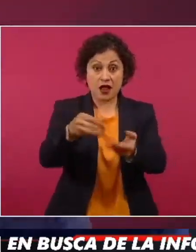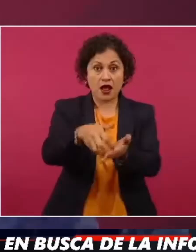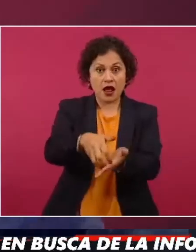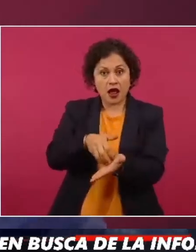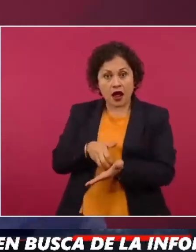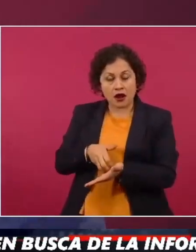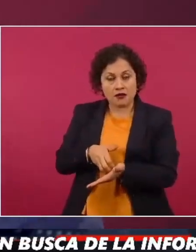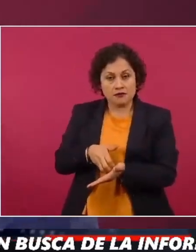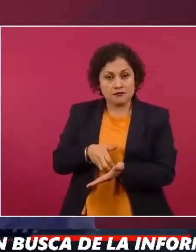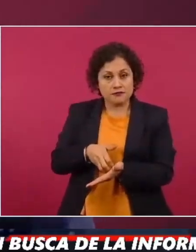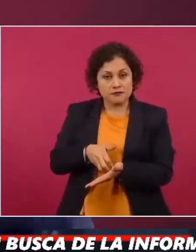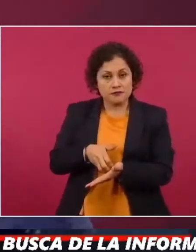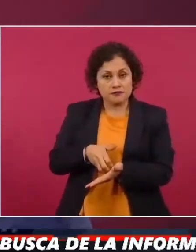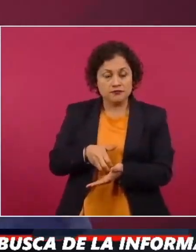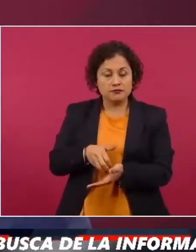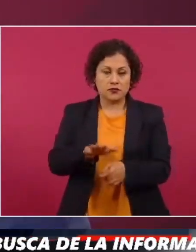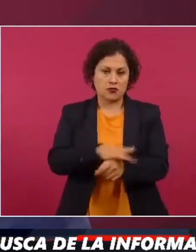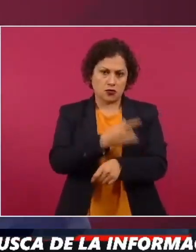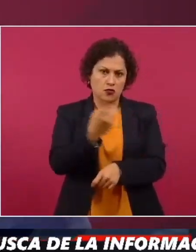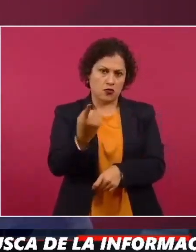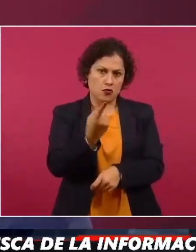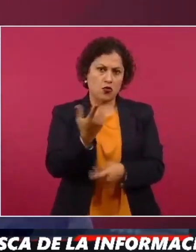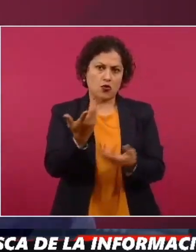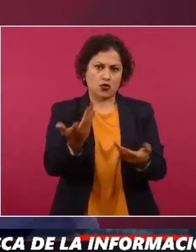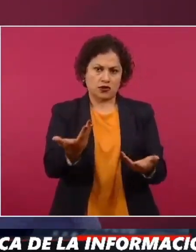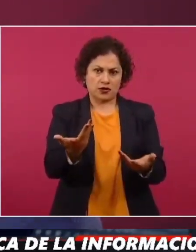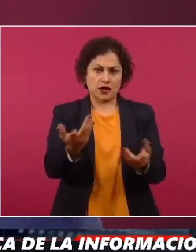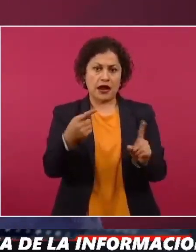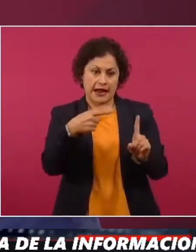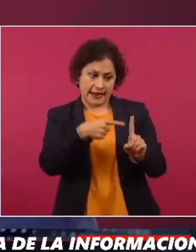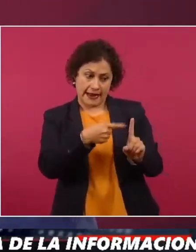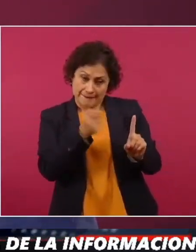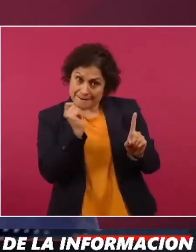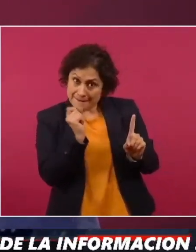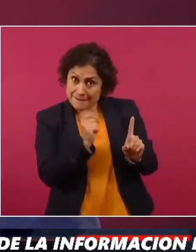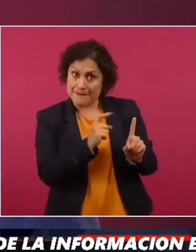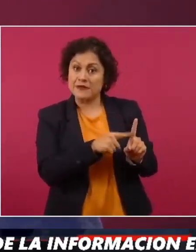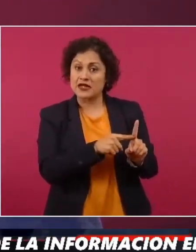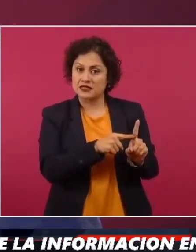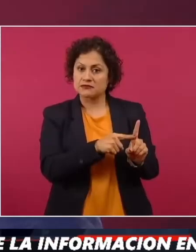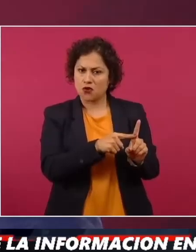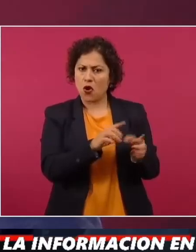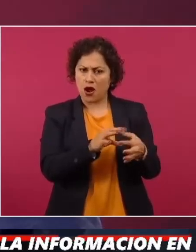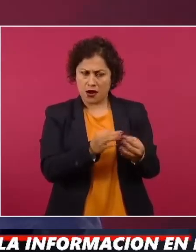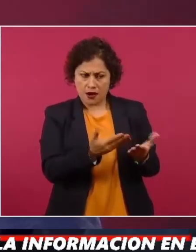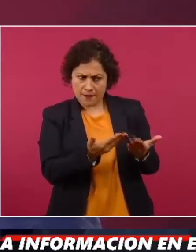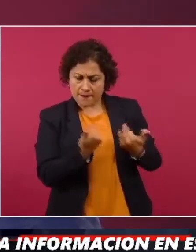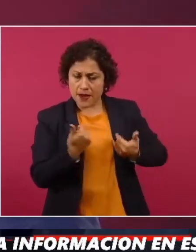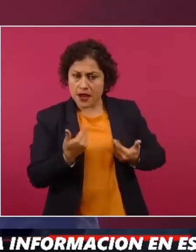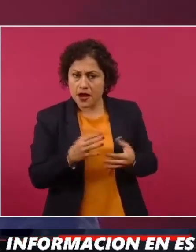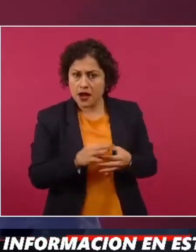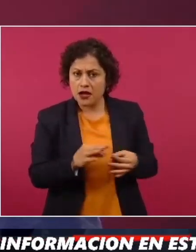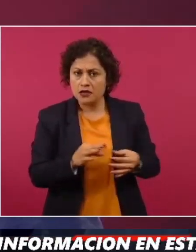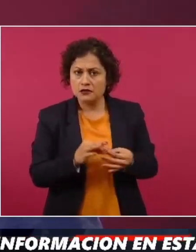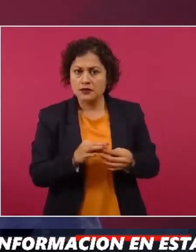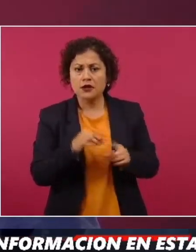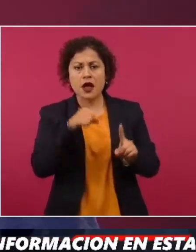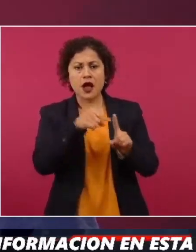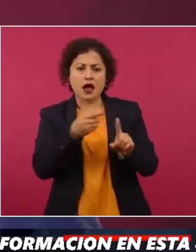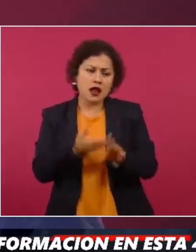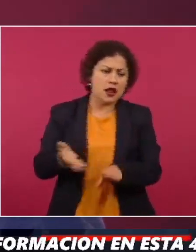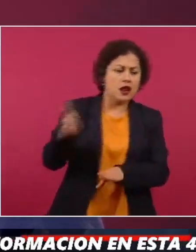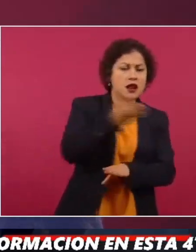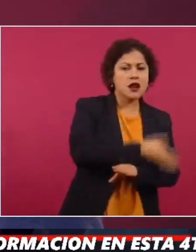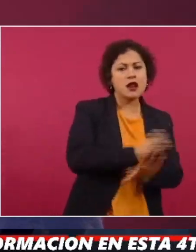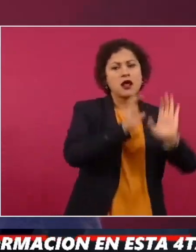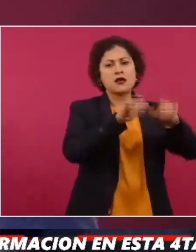porque me gustaría que él informara desde cuándo está en el cargo,